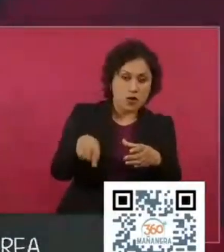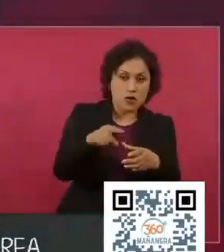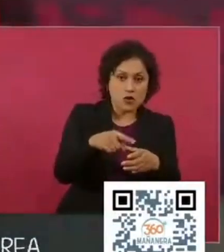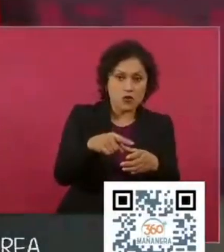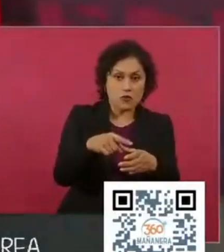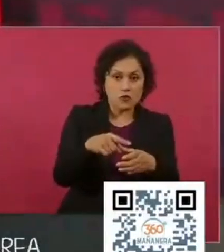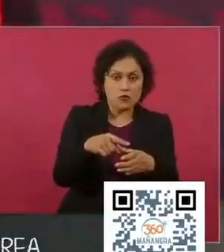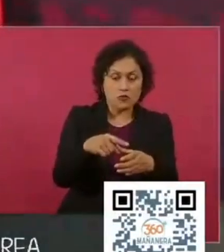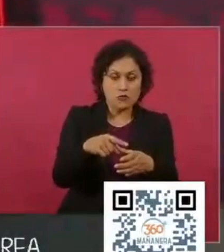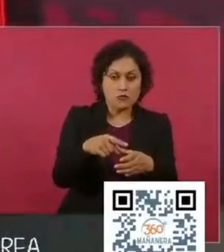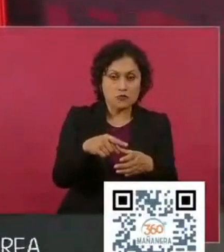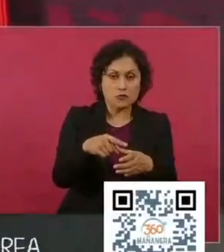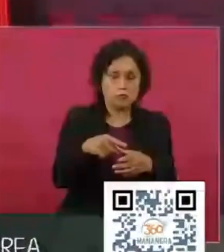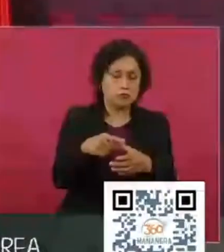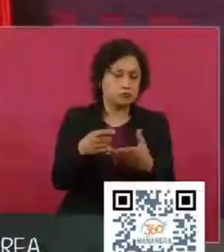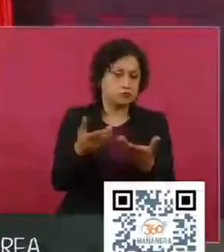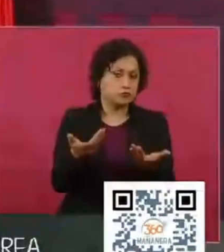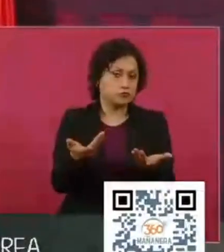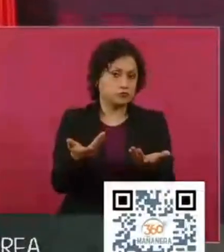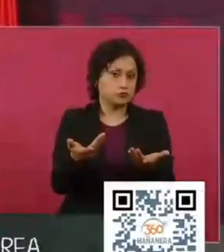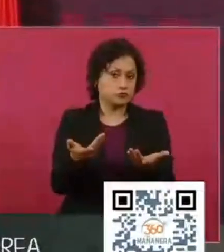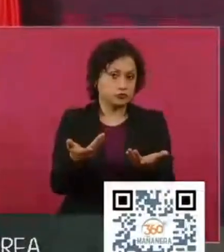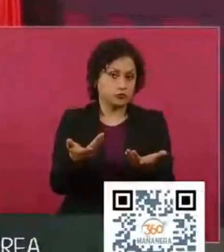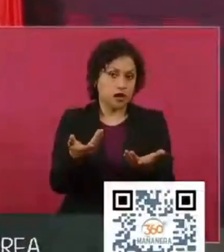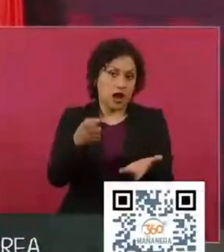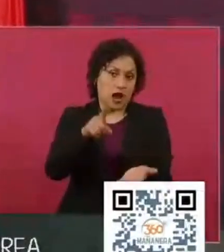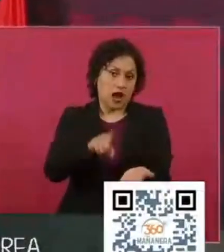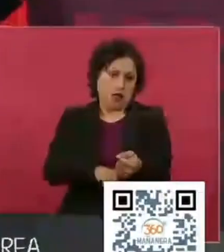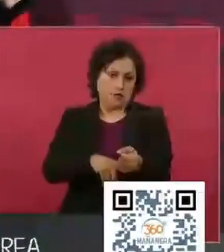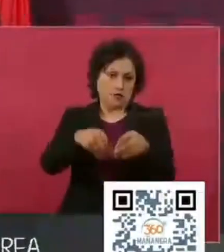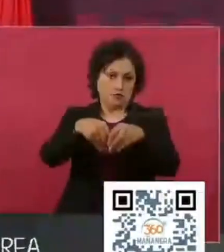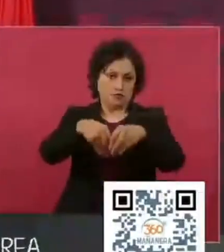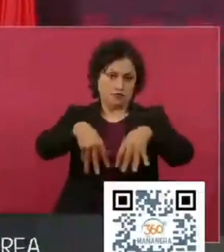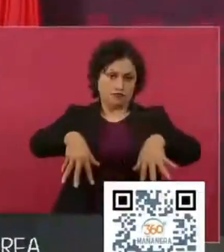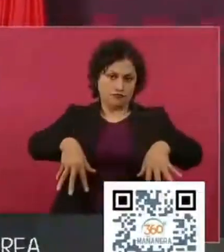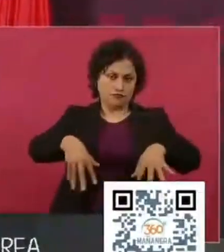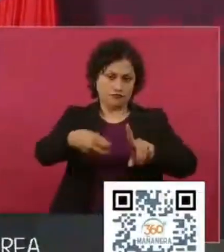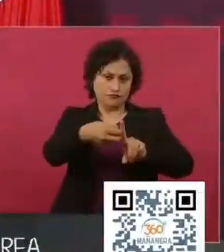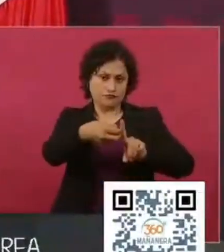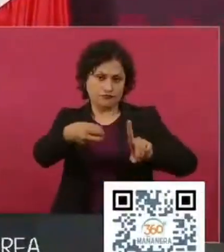que tiene pues toda su estructura